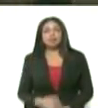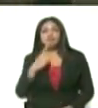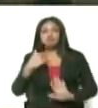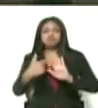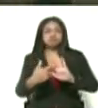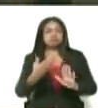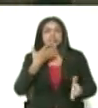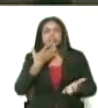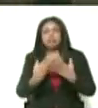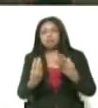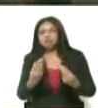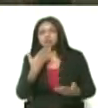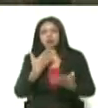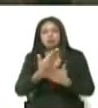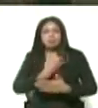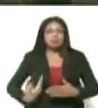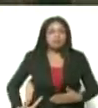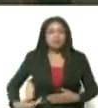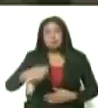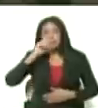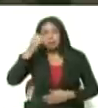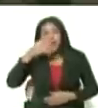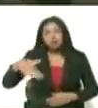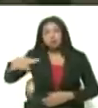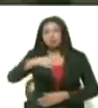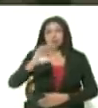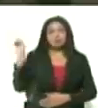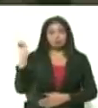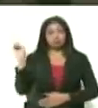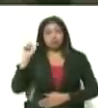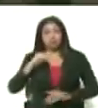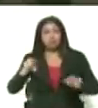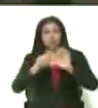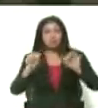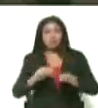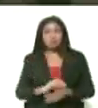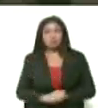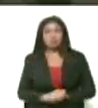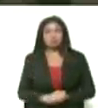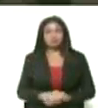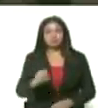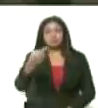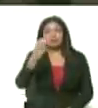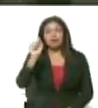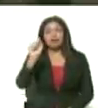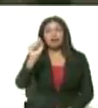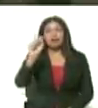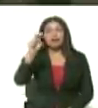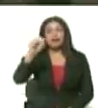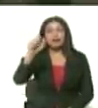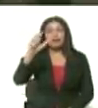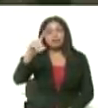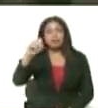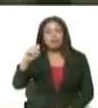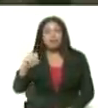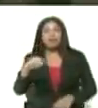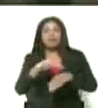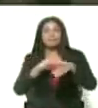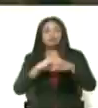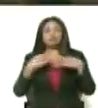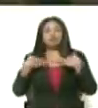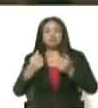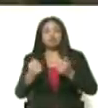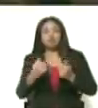manifestaron su agradecimiento al presidente y al pueblo de Venezuela, y en Grenada, donde su canciller y el ministro de Salud